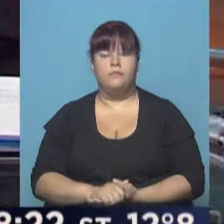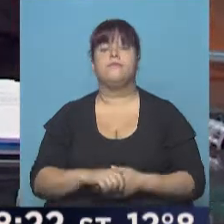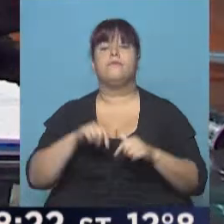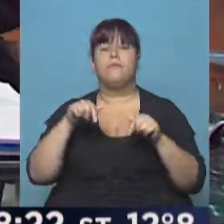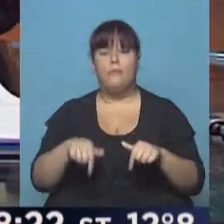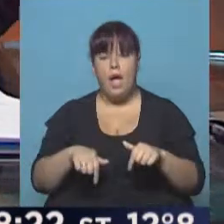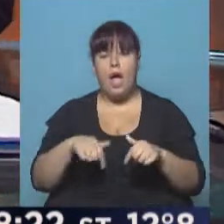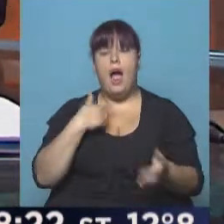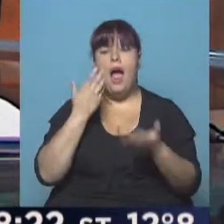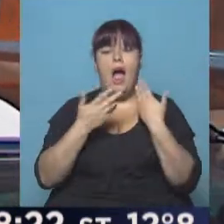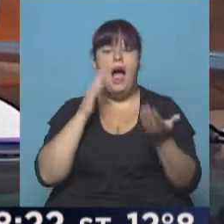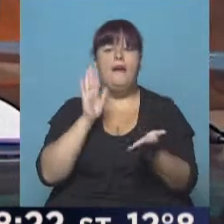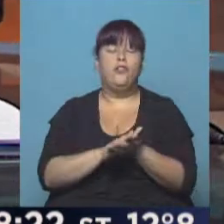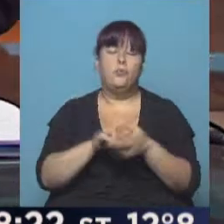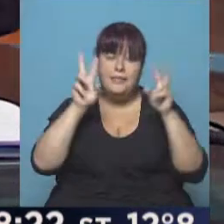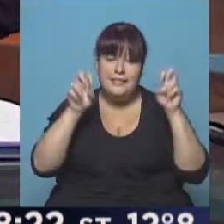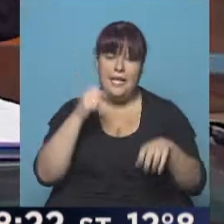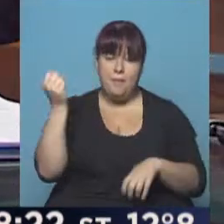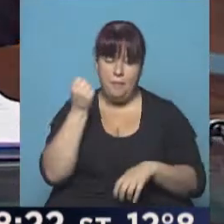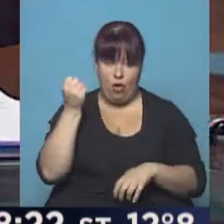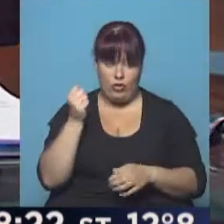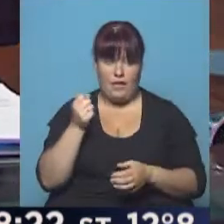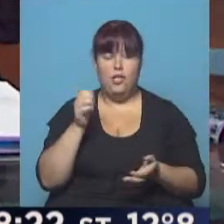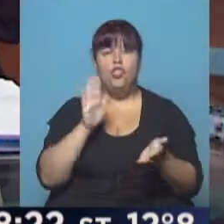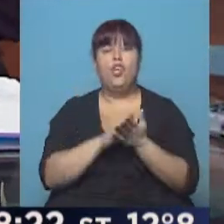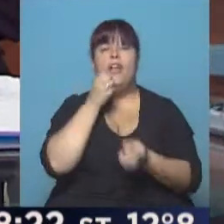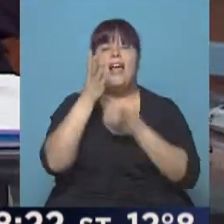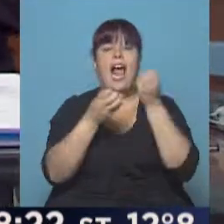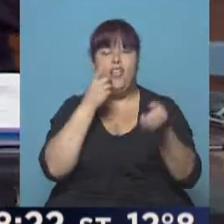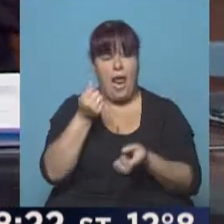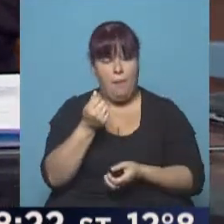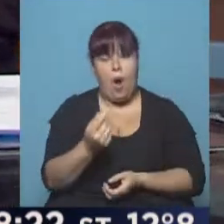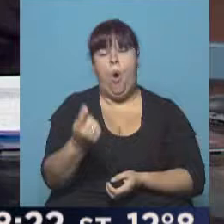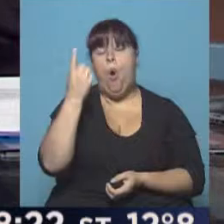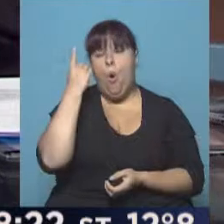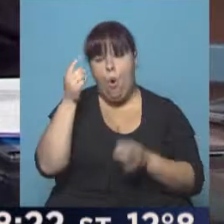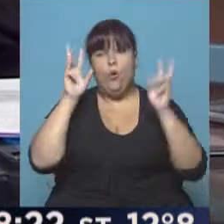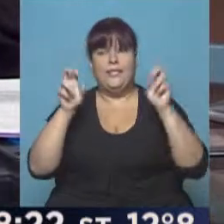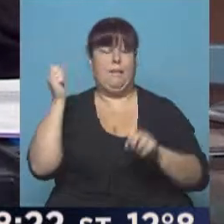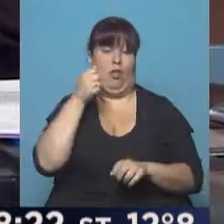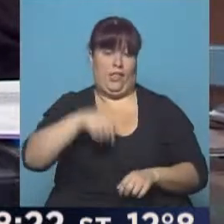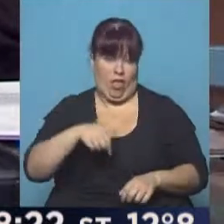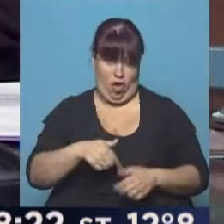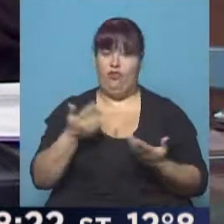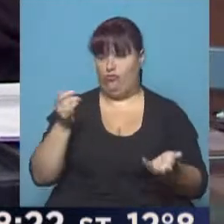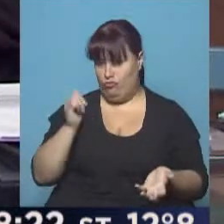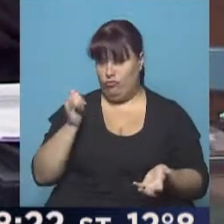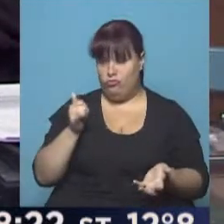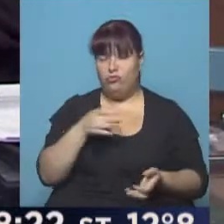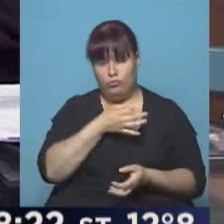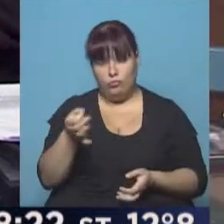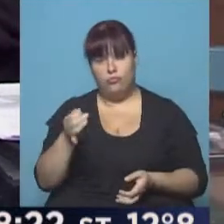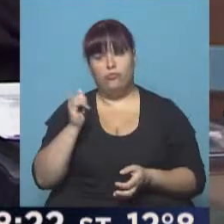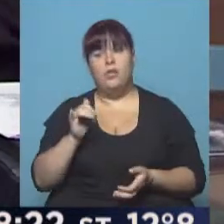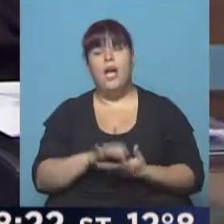Y vamos a hablar de un tema muy importante y es el blanqueo de capitales. Es uno de los temas del día, obviamente, Sí, Fernando,